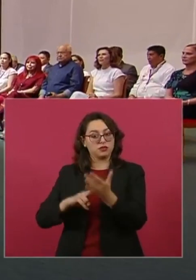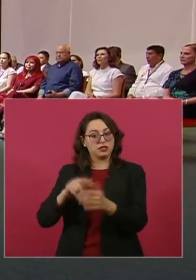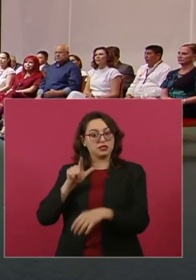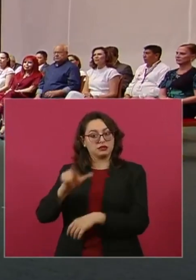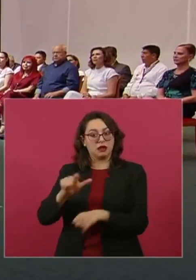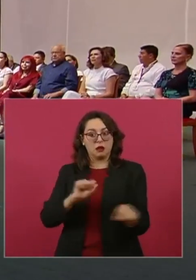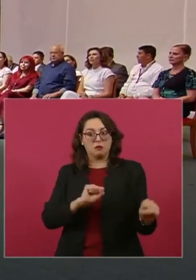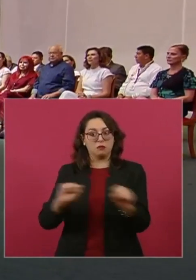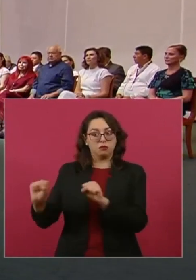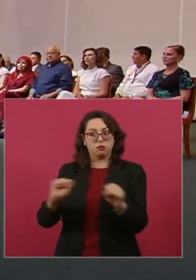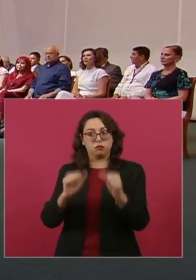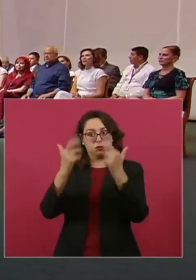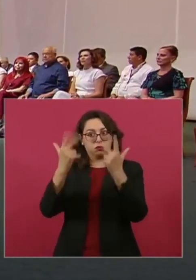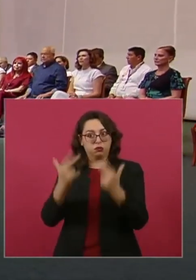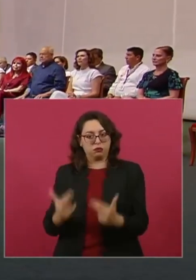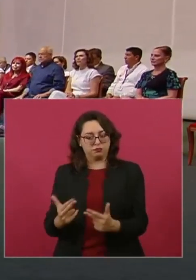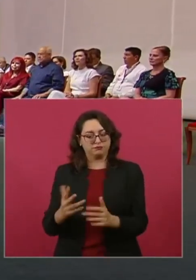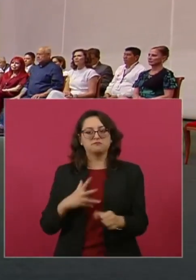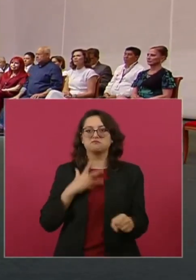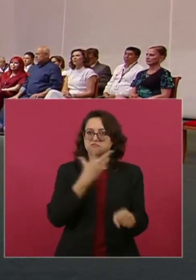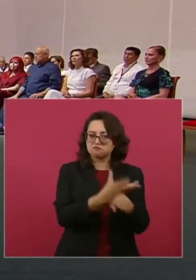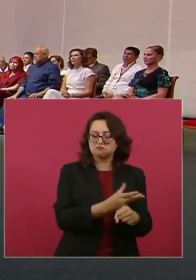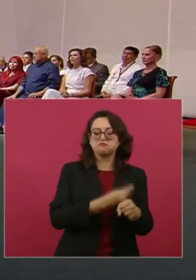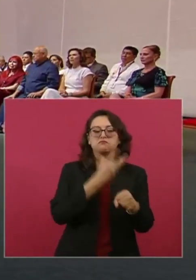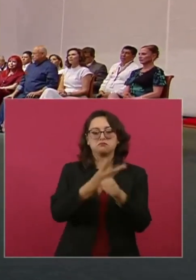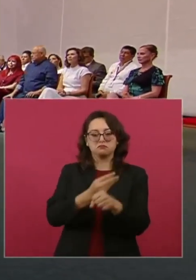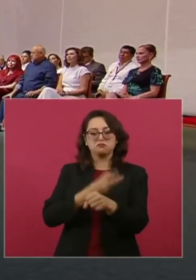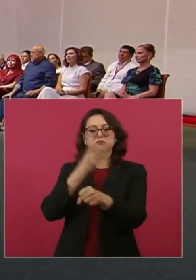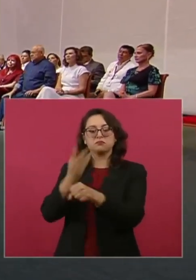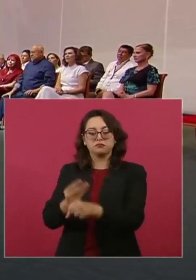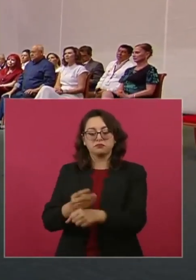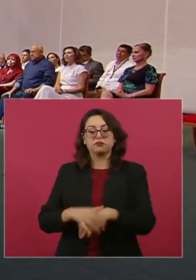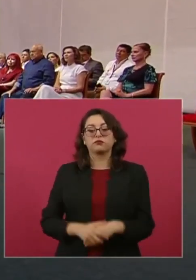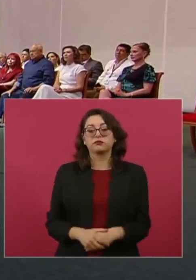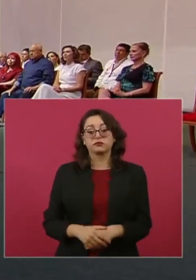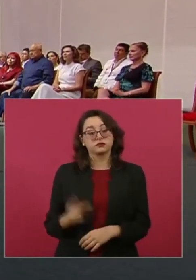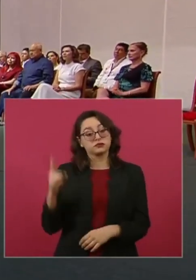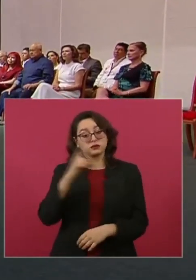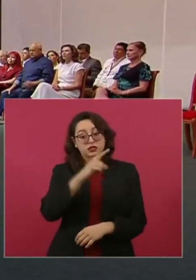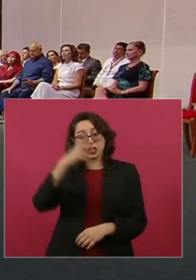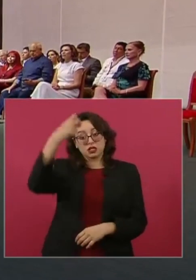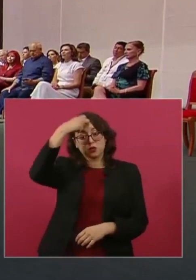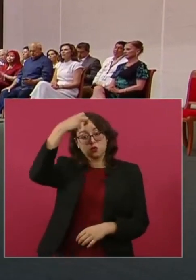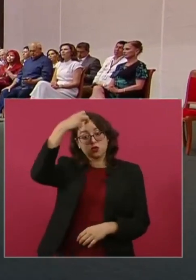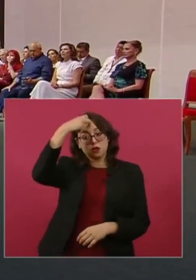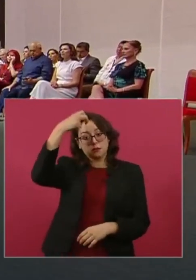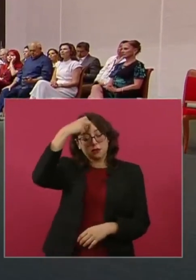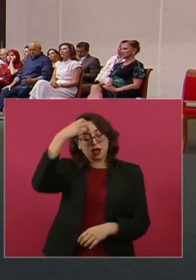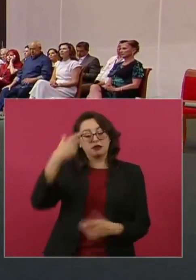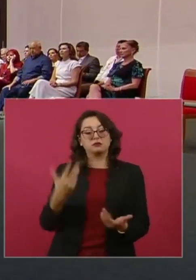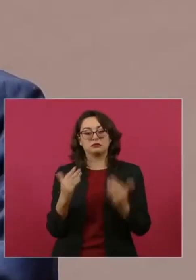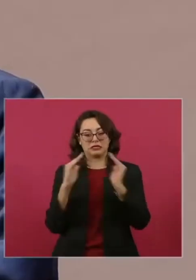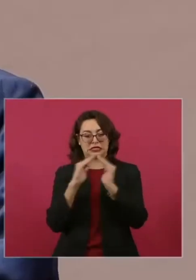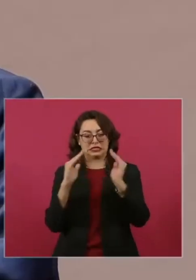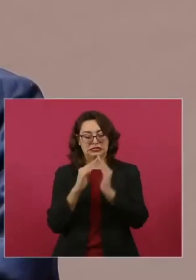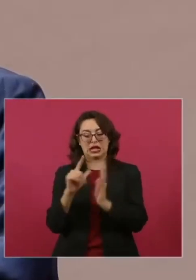La antigua residencia oficial de Los Pinos the se ha previous, integrado al bosque Chapultepec has been given y